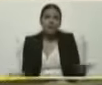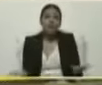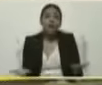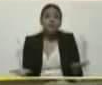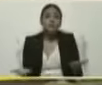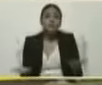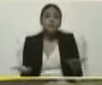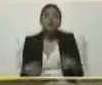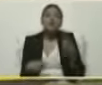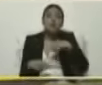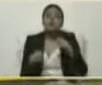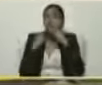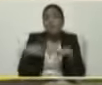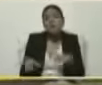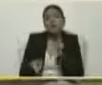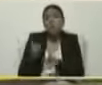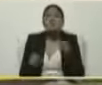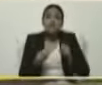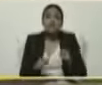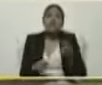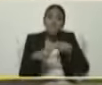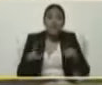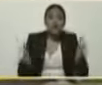como perdemos, ganamos.